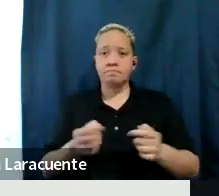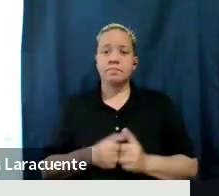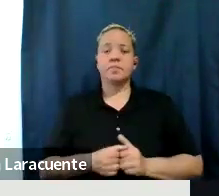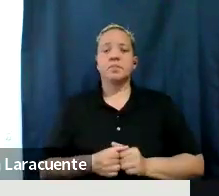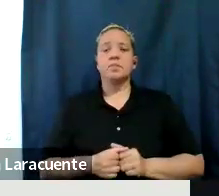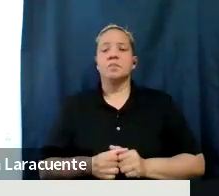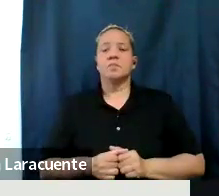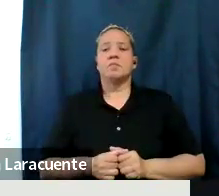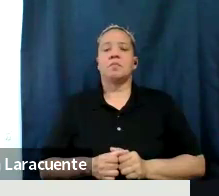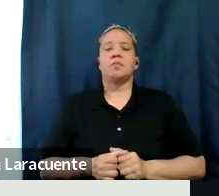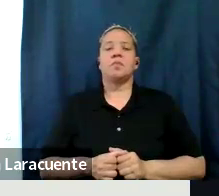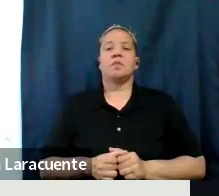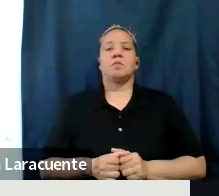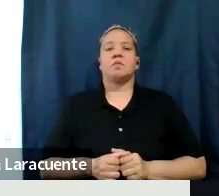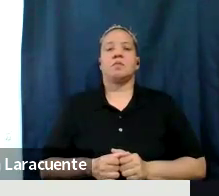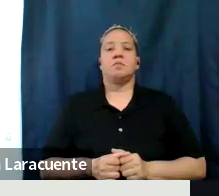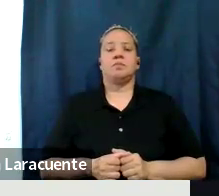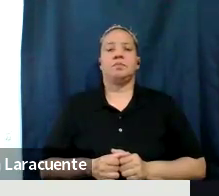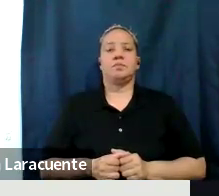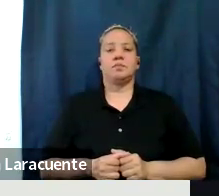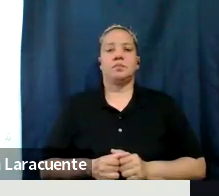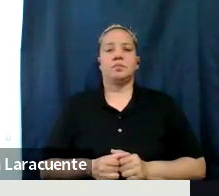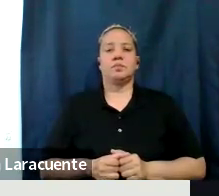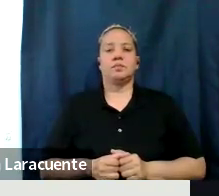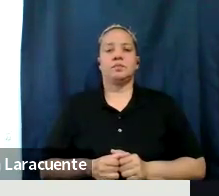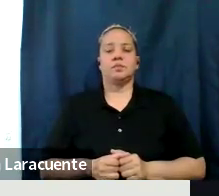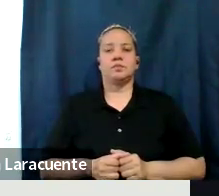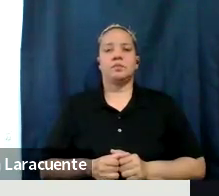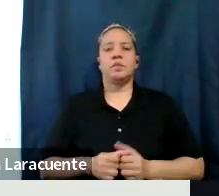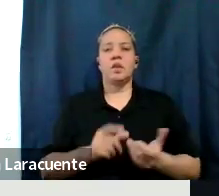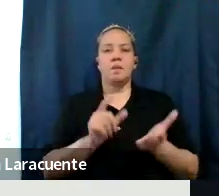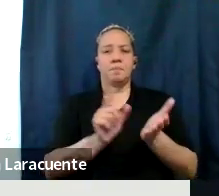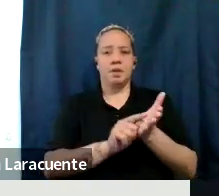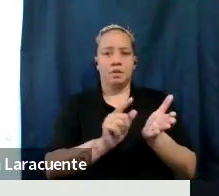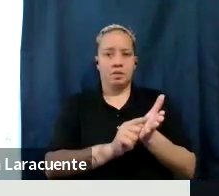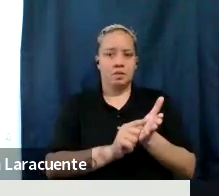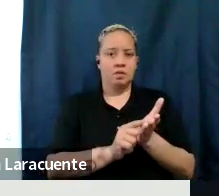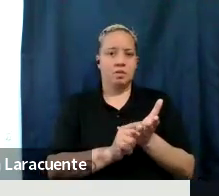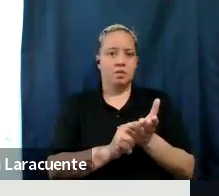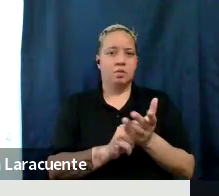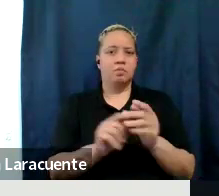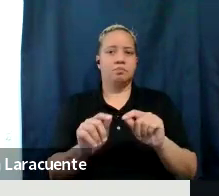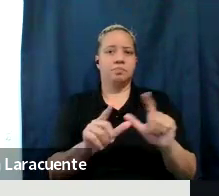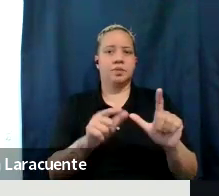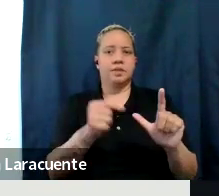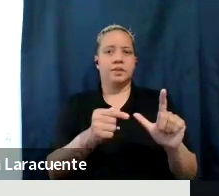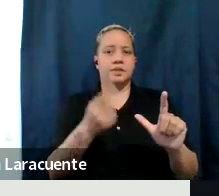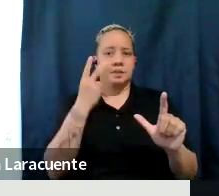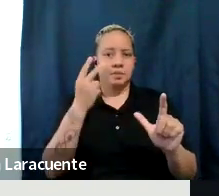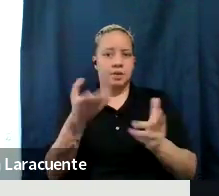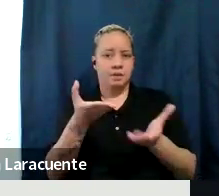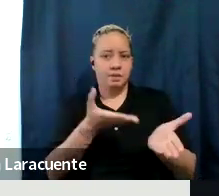Pocos días después de que el Imparcial dé a conocer esta entrevista que pueden ver ustedes en